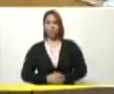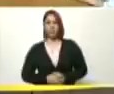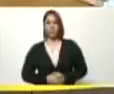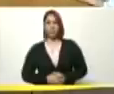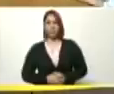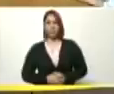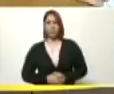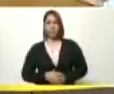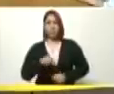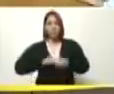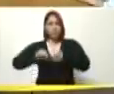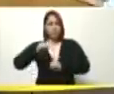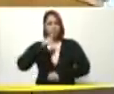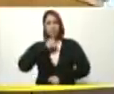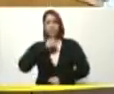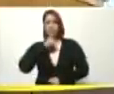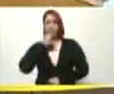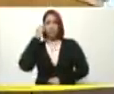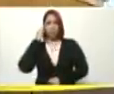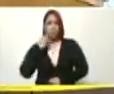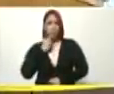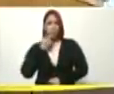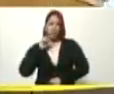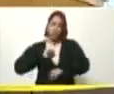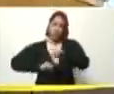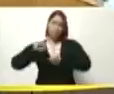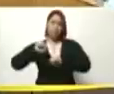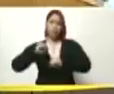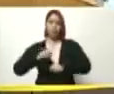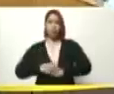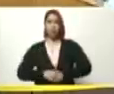de la rebeldía bolivariana, de la rebeldía